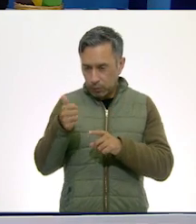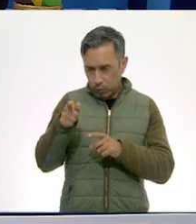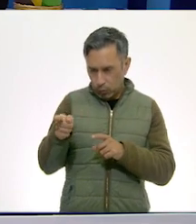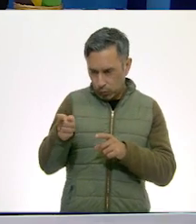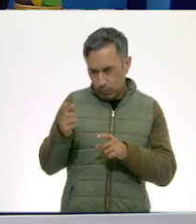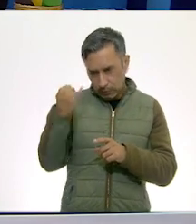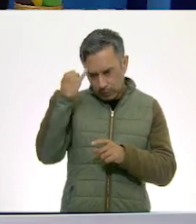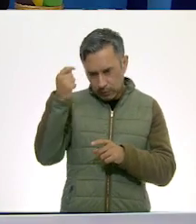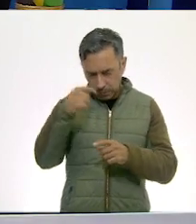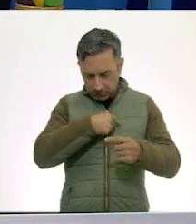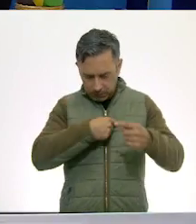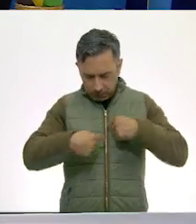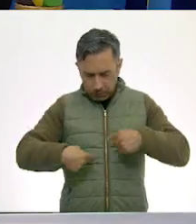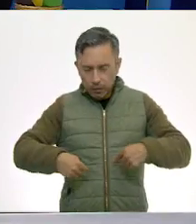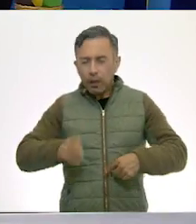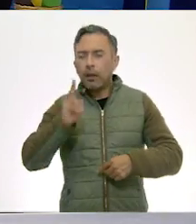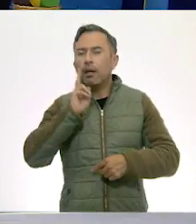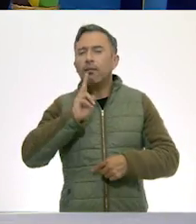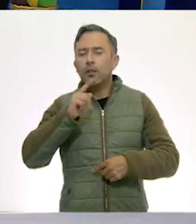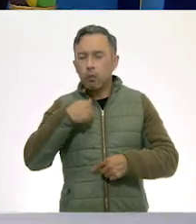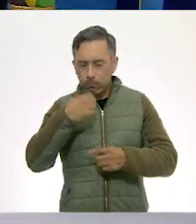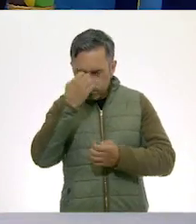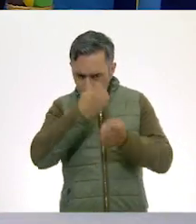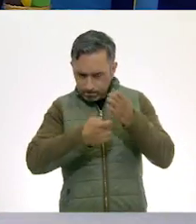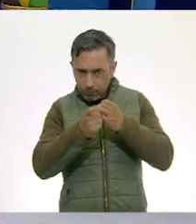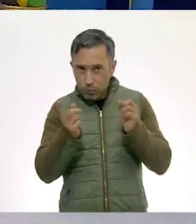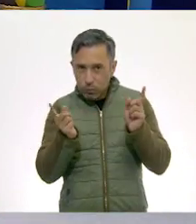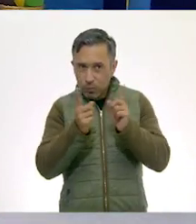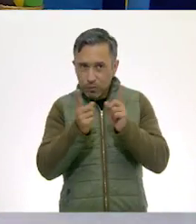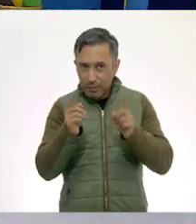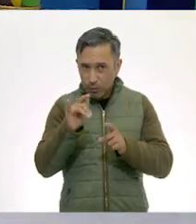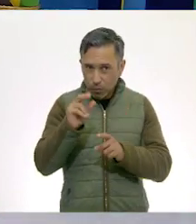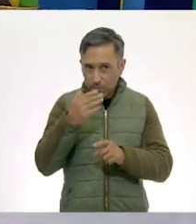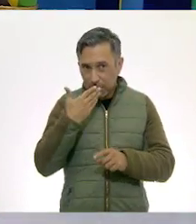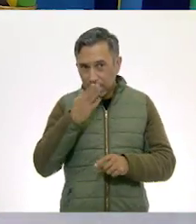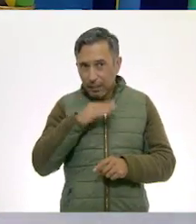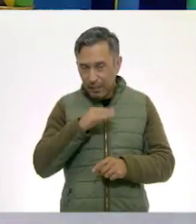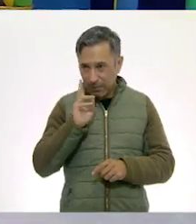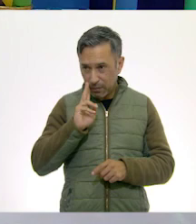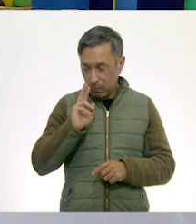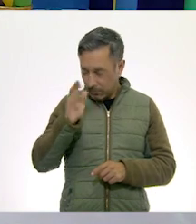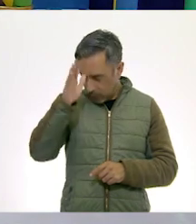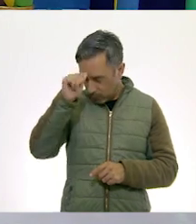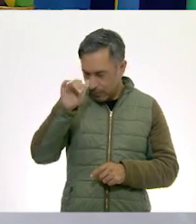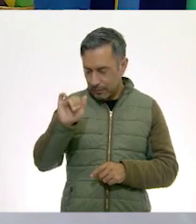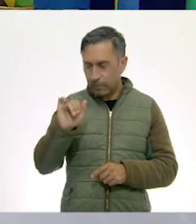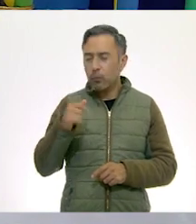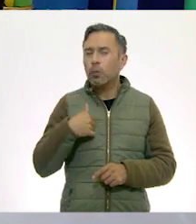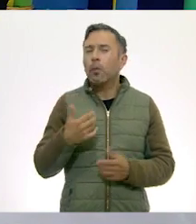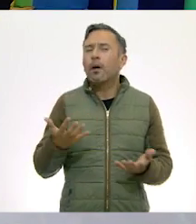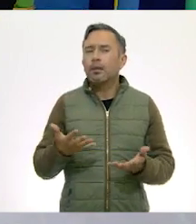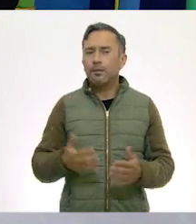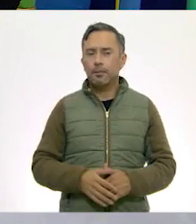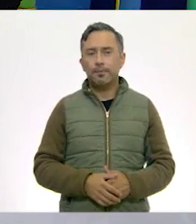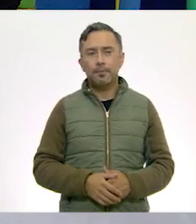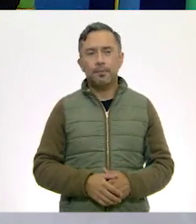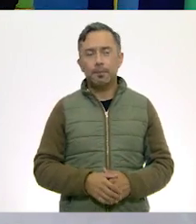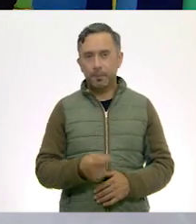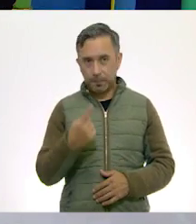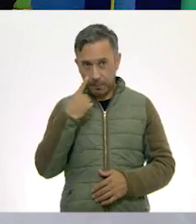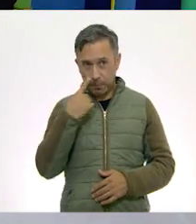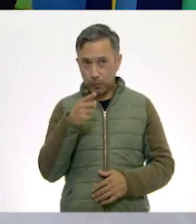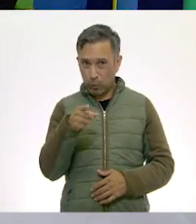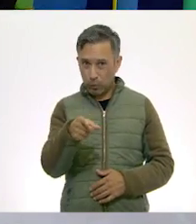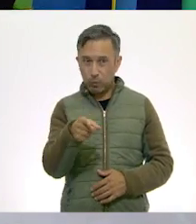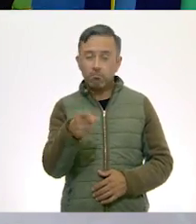compruebo si los ángulos son correctos. Sí, Muy bien. muy me bien, parece. muy bien. Ok. ¿Qué hago, Ton? Dime. Bueno, si tú haces